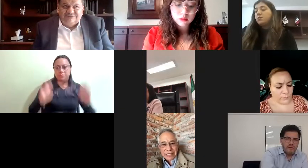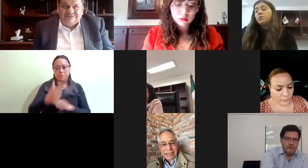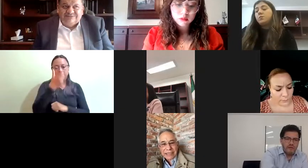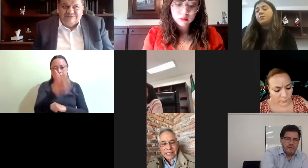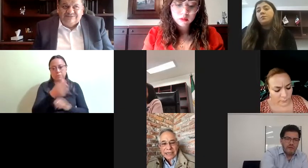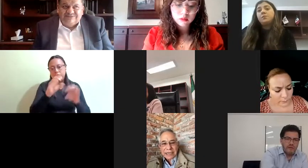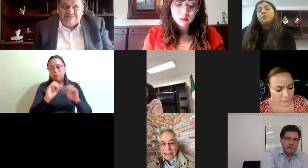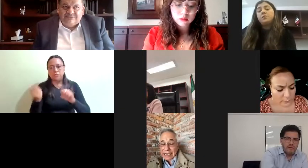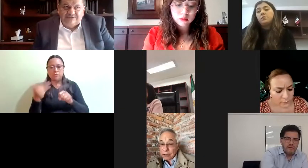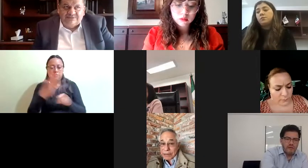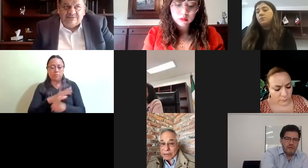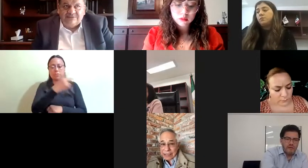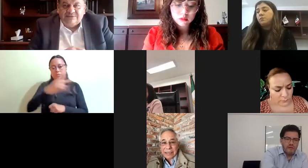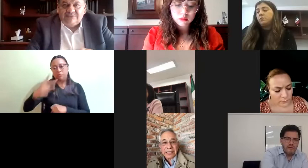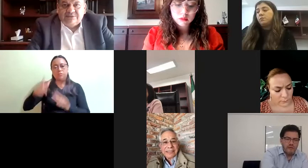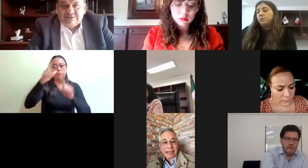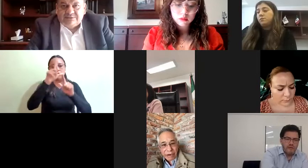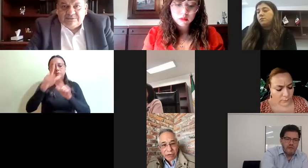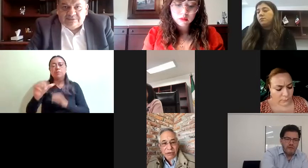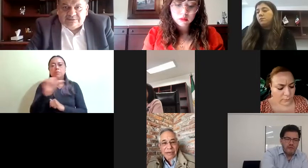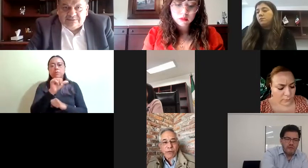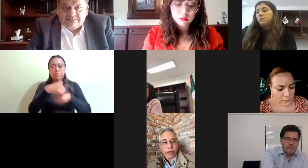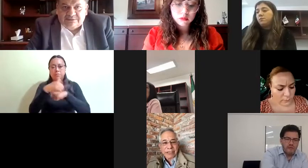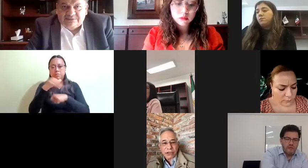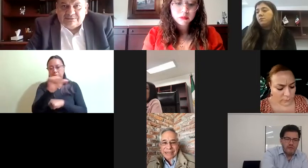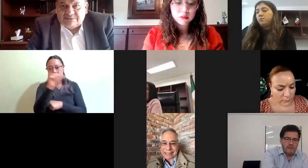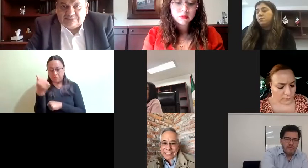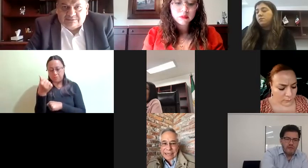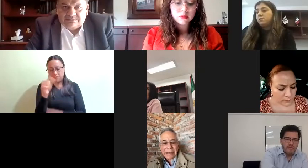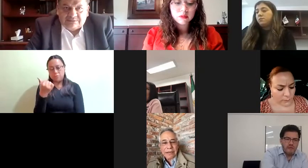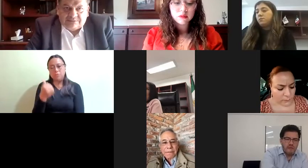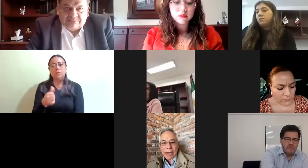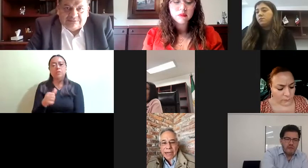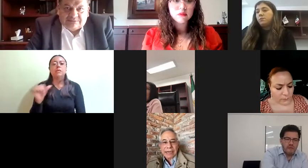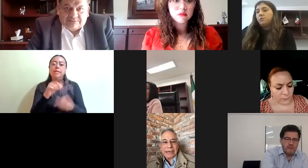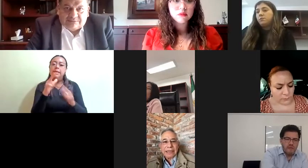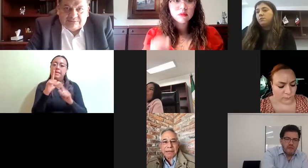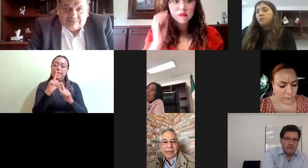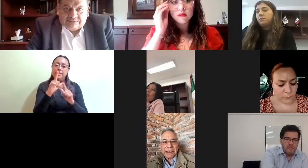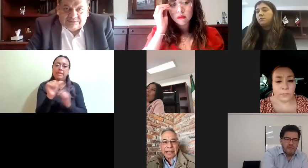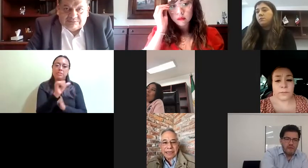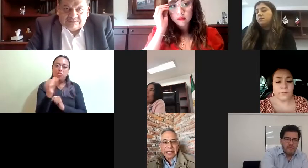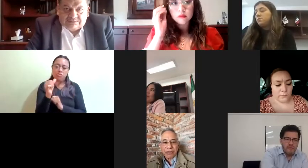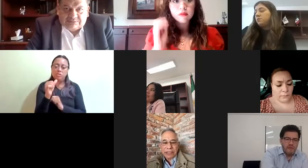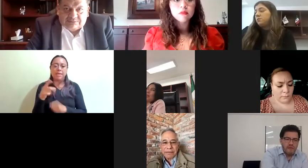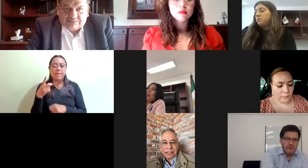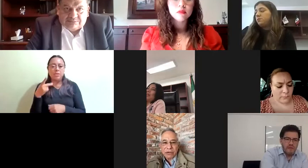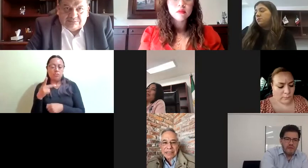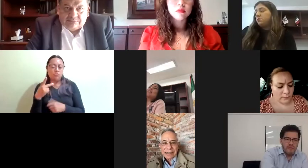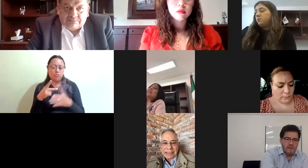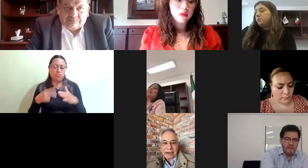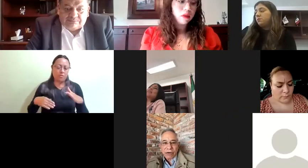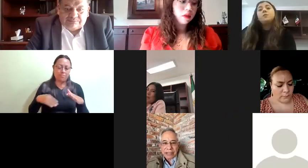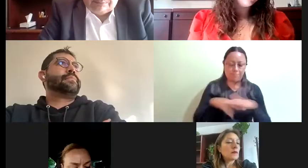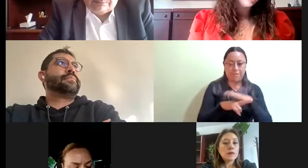11 líneas y dejando pendiente, desde luego, la información necesaria para el tema de la línea 12 del metro,